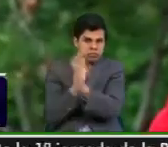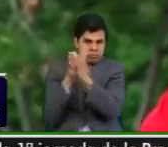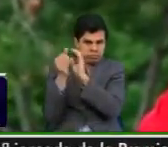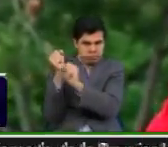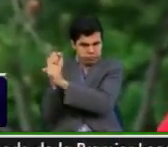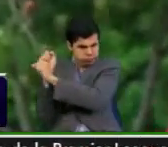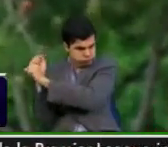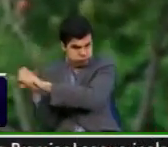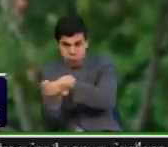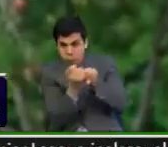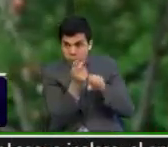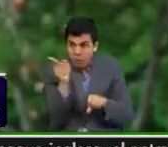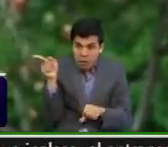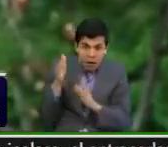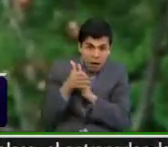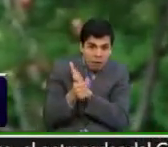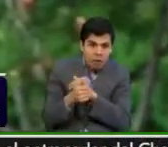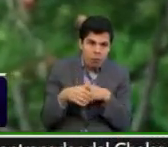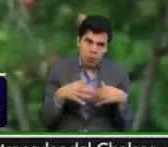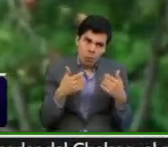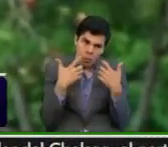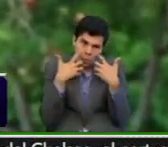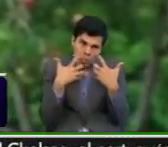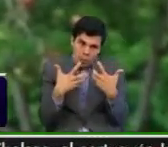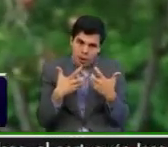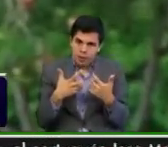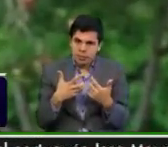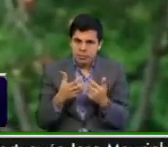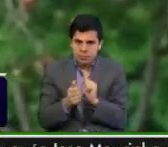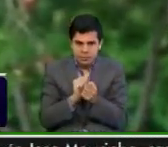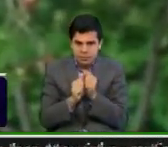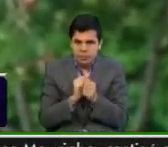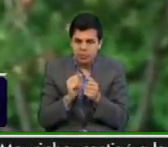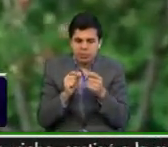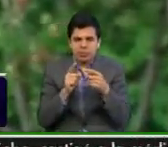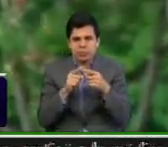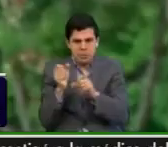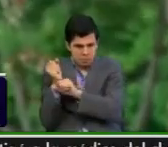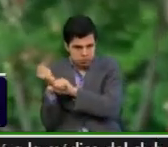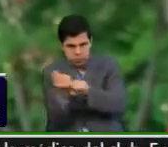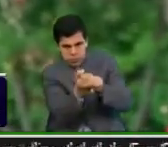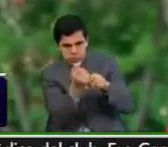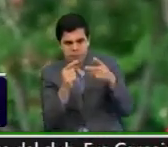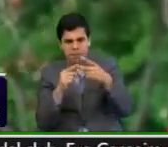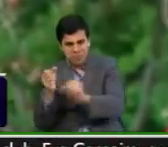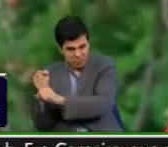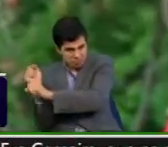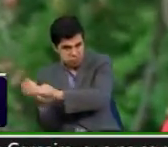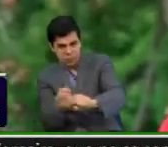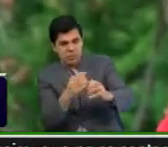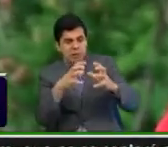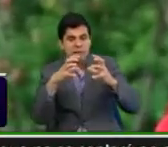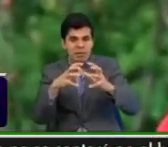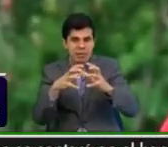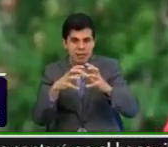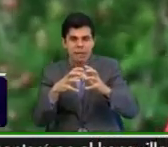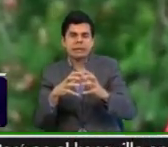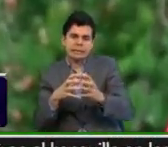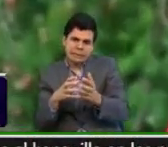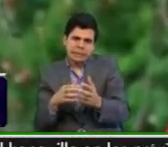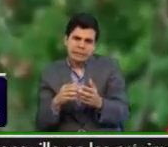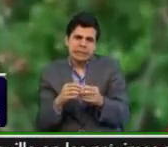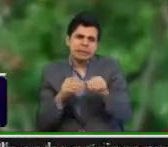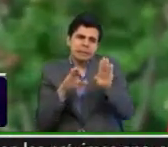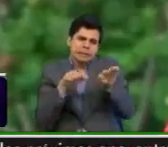en béisbol y softball. Entonces quiero hacer un llamado a los entes deportivos municipales, departamentales y nacionales para que a